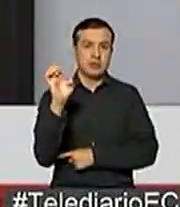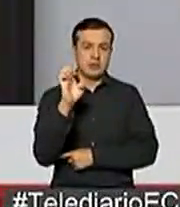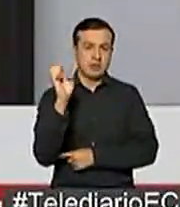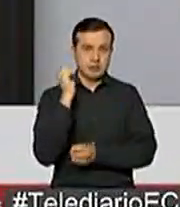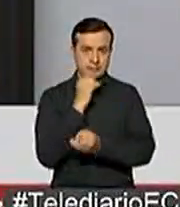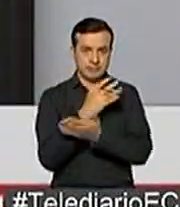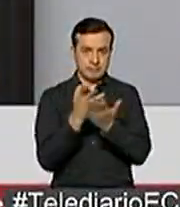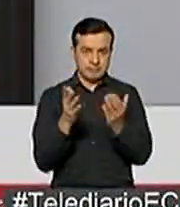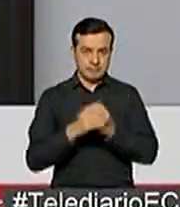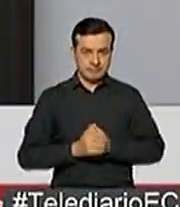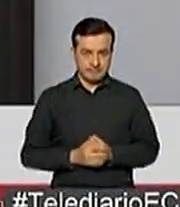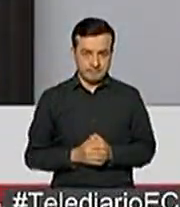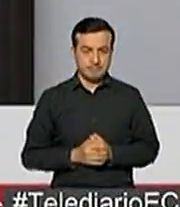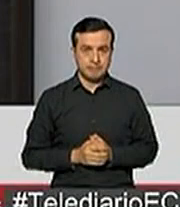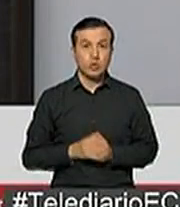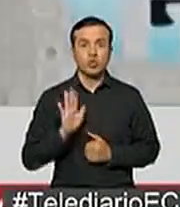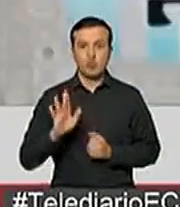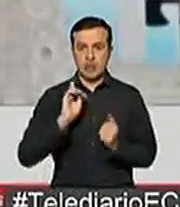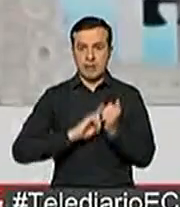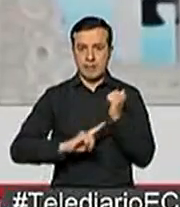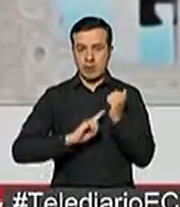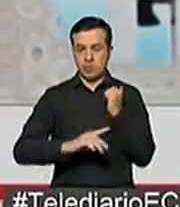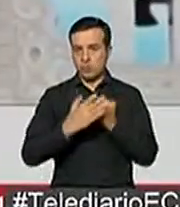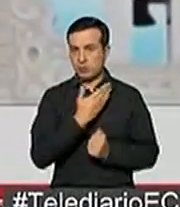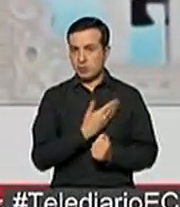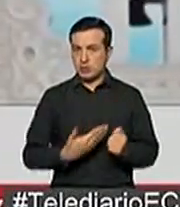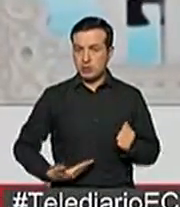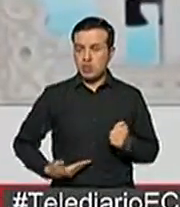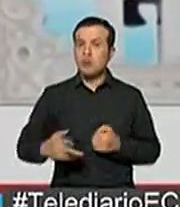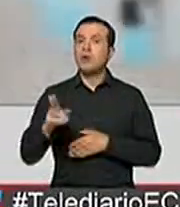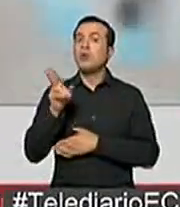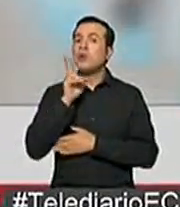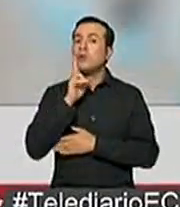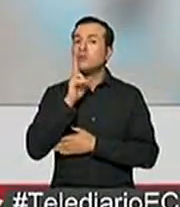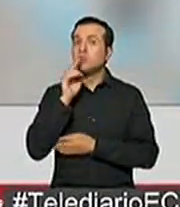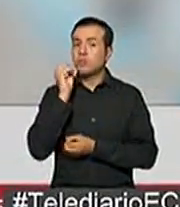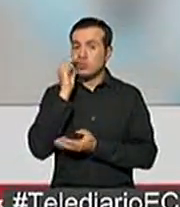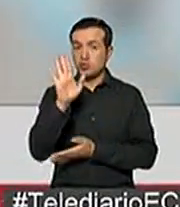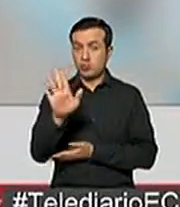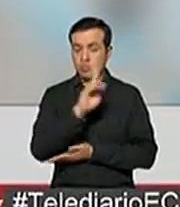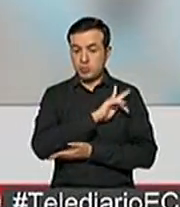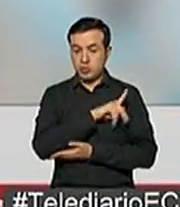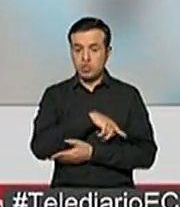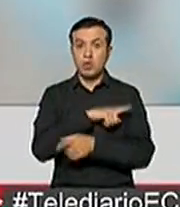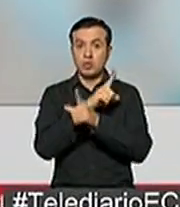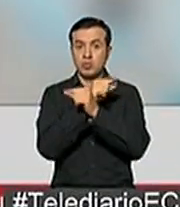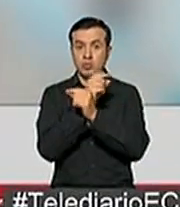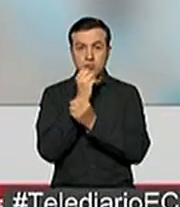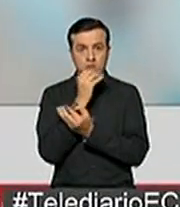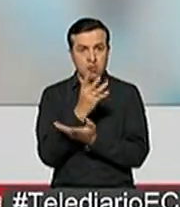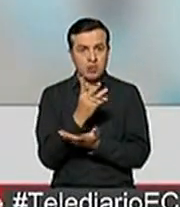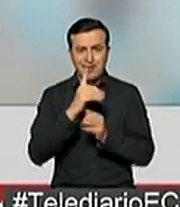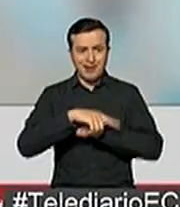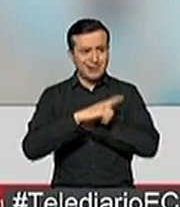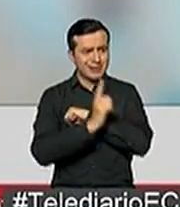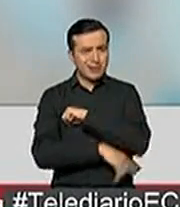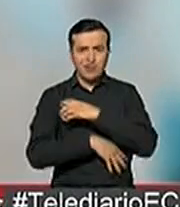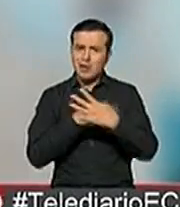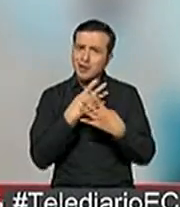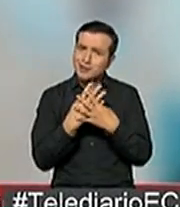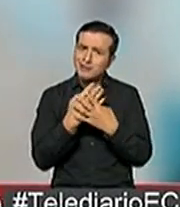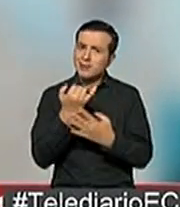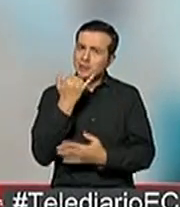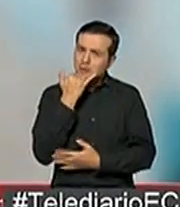el juez al respecto su hermano juan orlando hernández presidente de honduras en su cuenta de 'twitter' deploró la condena y la cuestionó